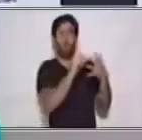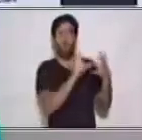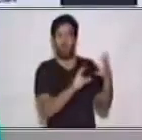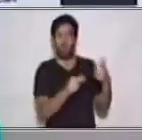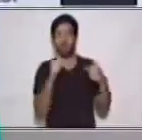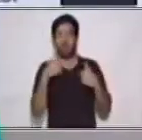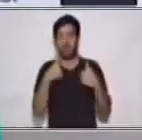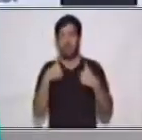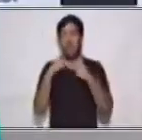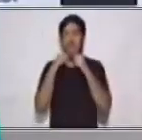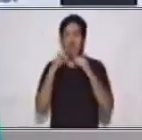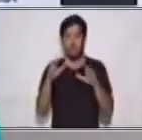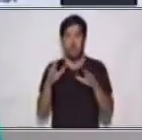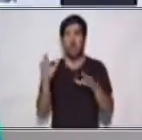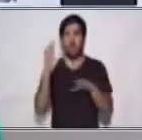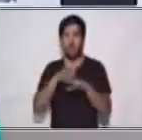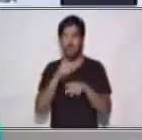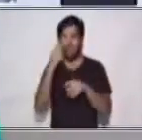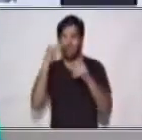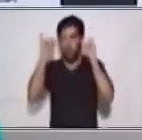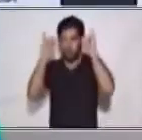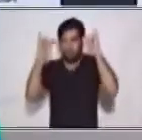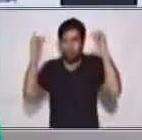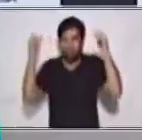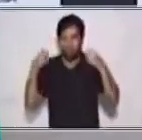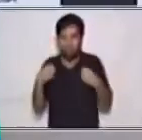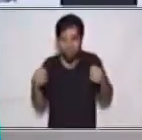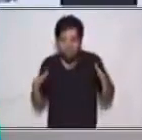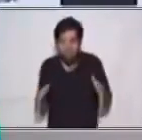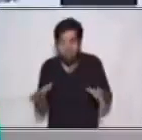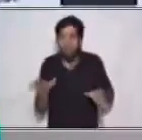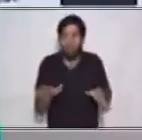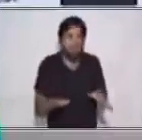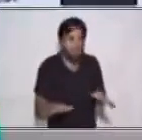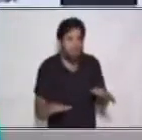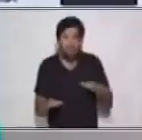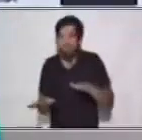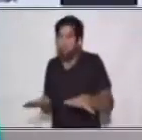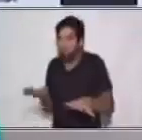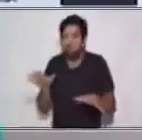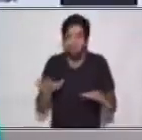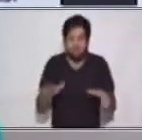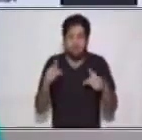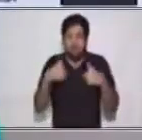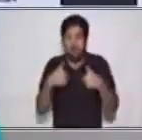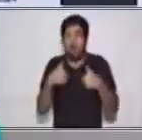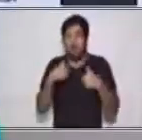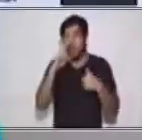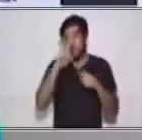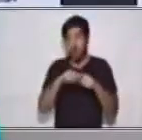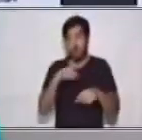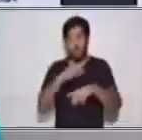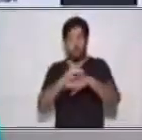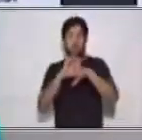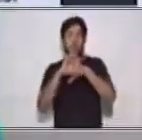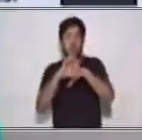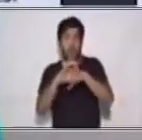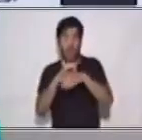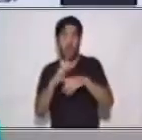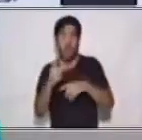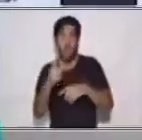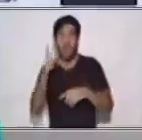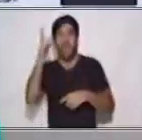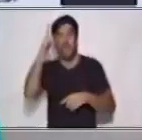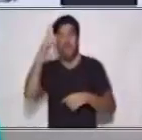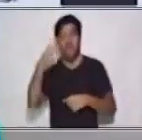animal más fuerte del mundo. El yak también es valorado por su carne. su piel y su leche, con la cual